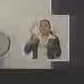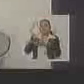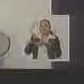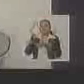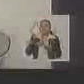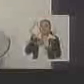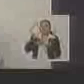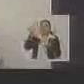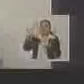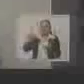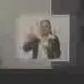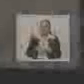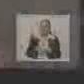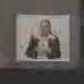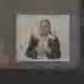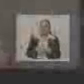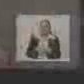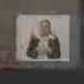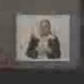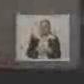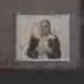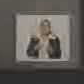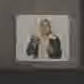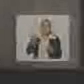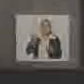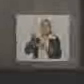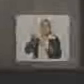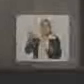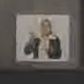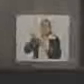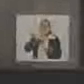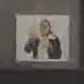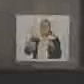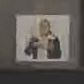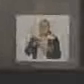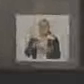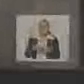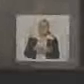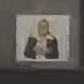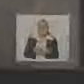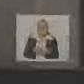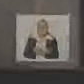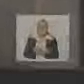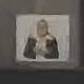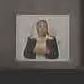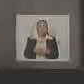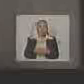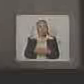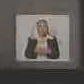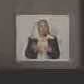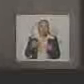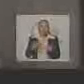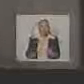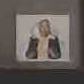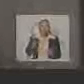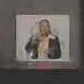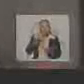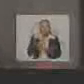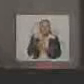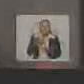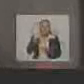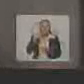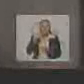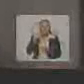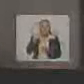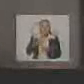Gracias. Gracias, muchas gracias, muchas gracias a todos. Continuamos con el segundo de los temas, transparencia y rendición de